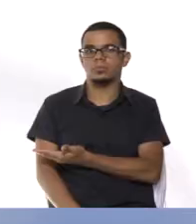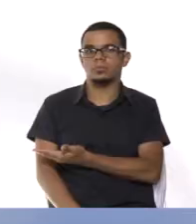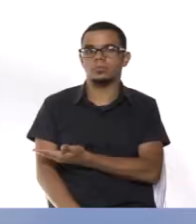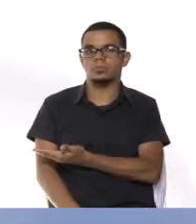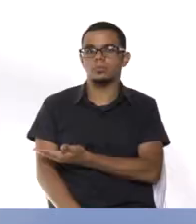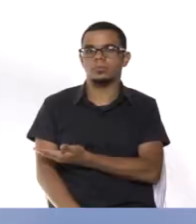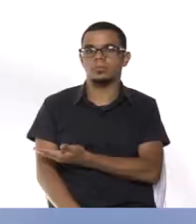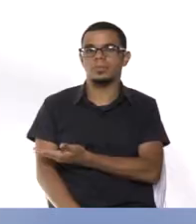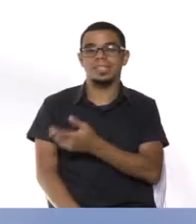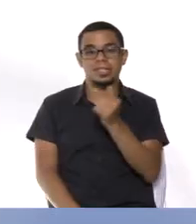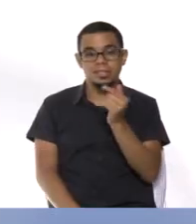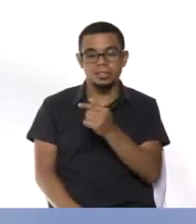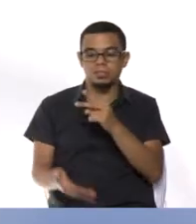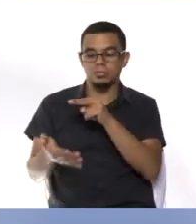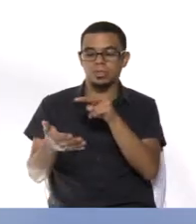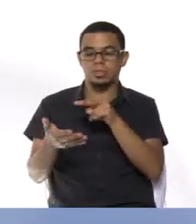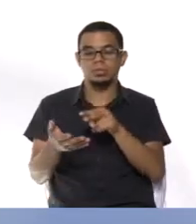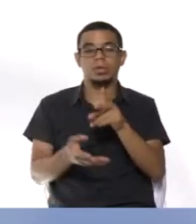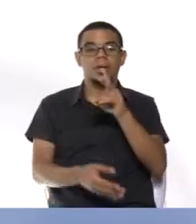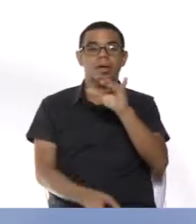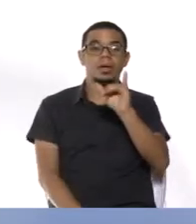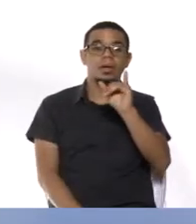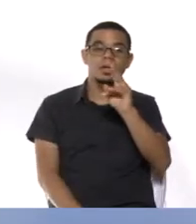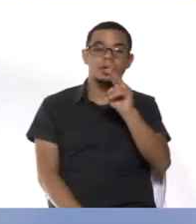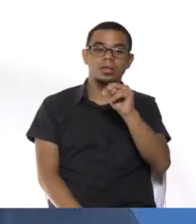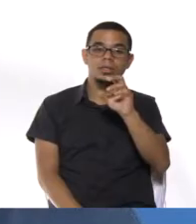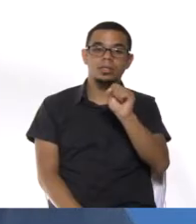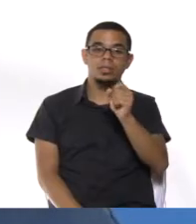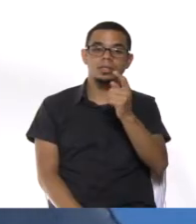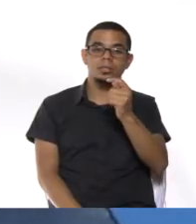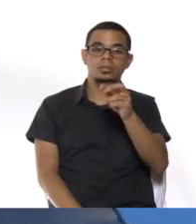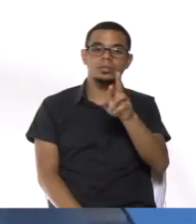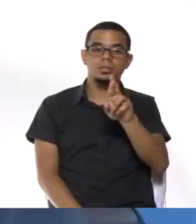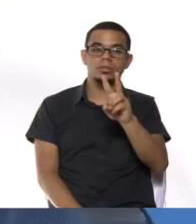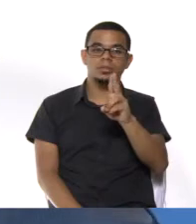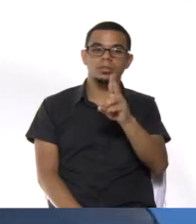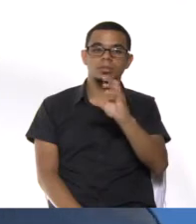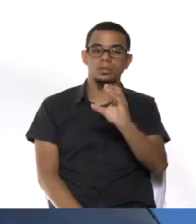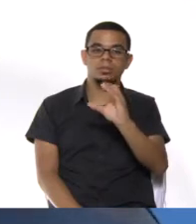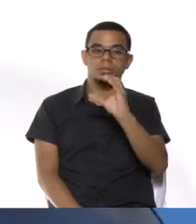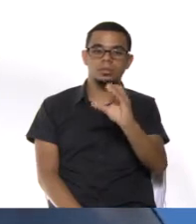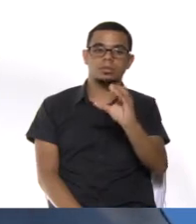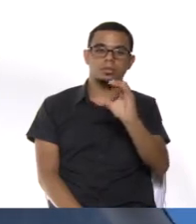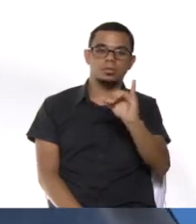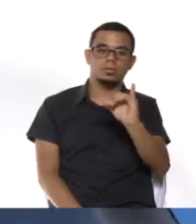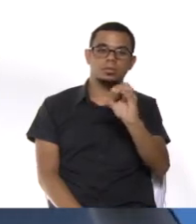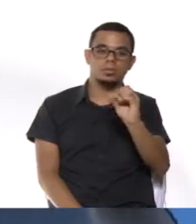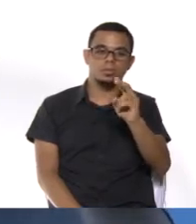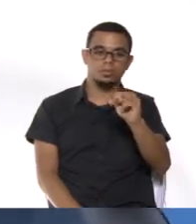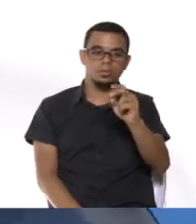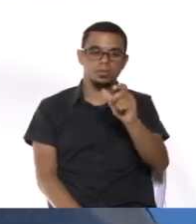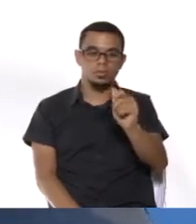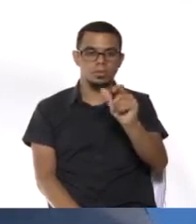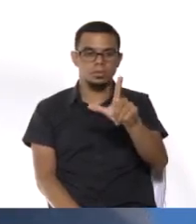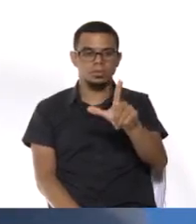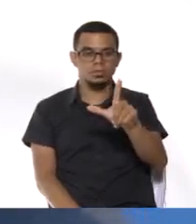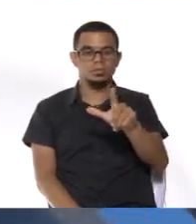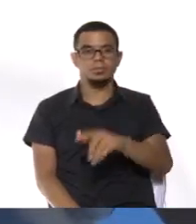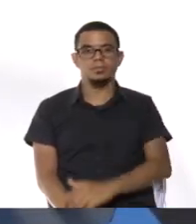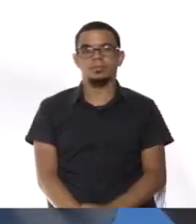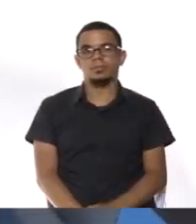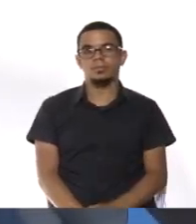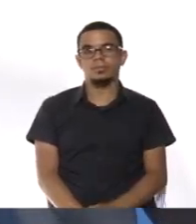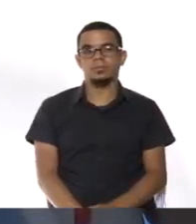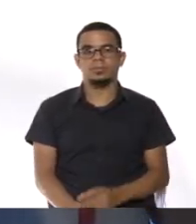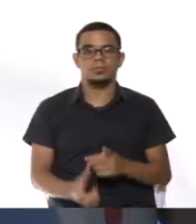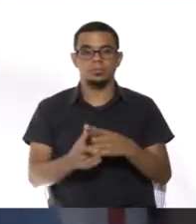coloridas. Esto es un texto instruccional. Y nosotros estábamos hablando ayer de material de provecho, que hasta